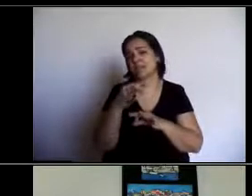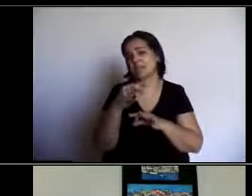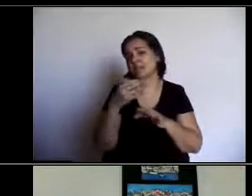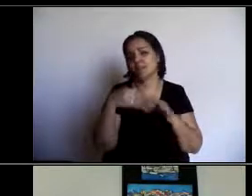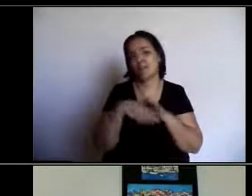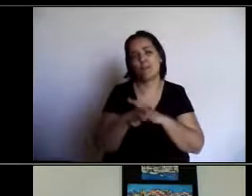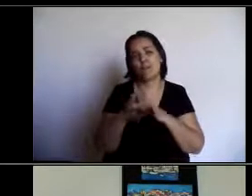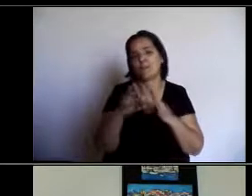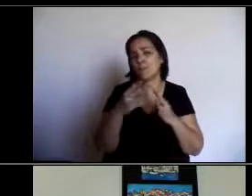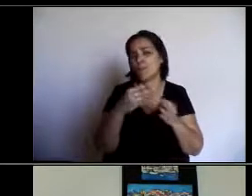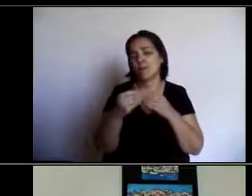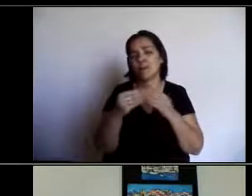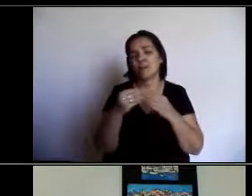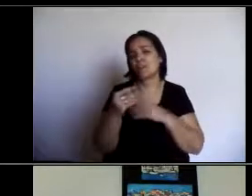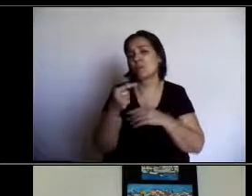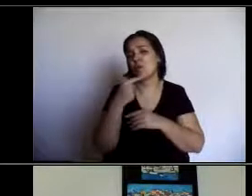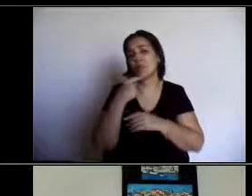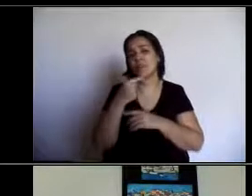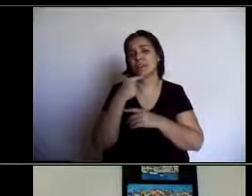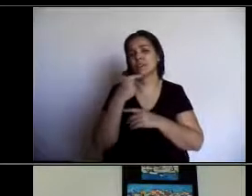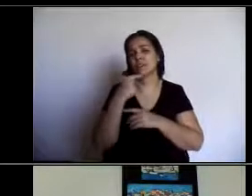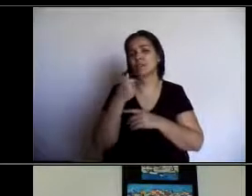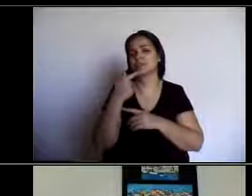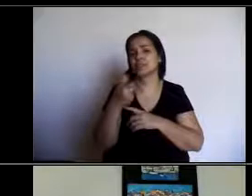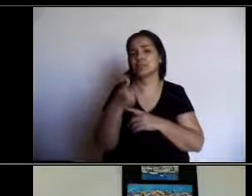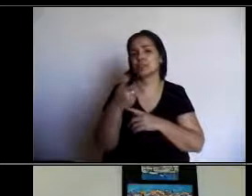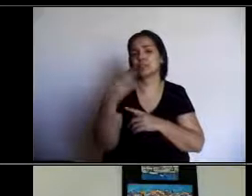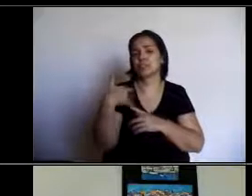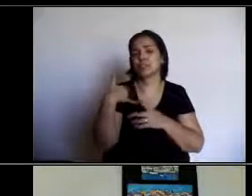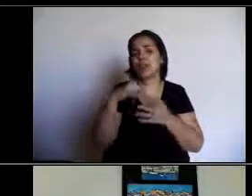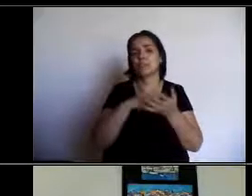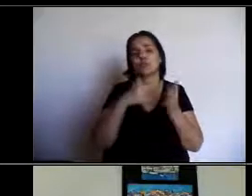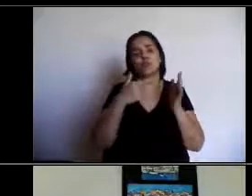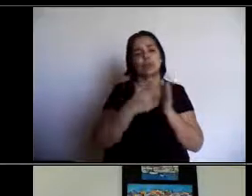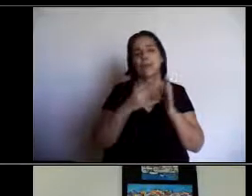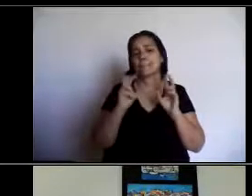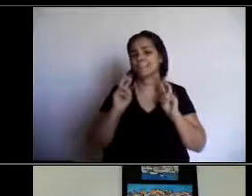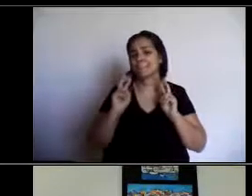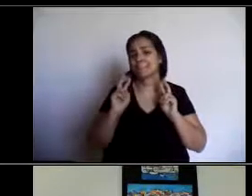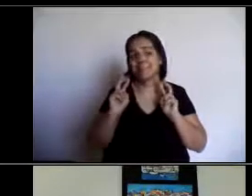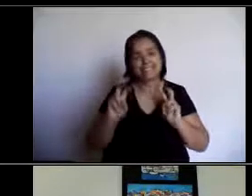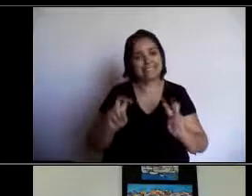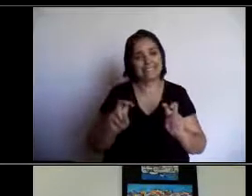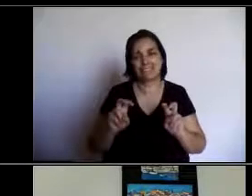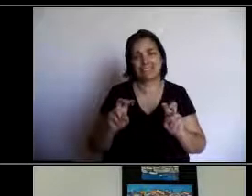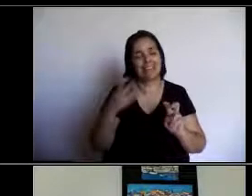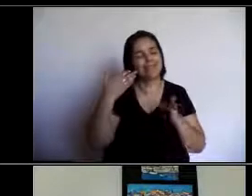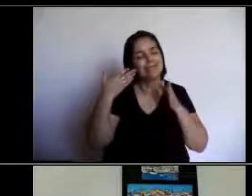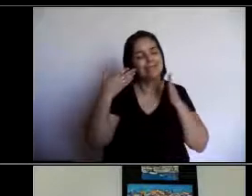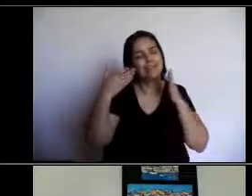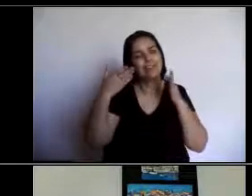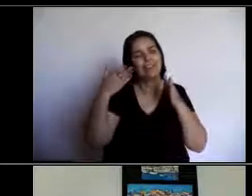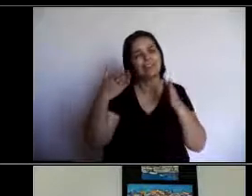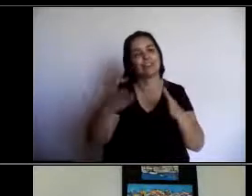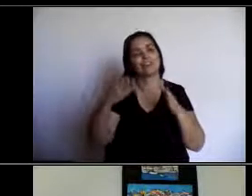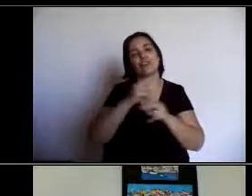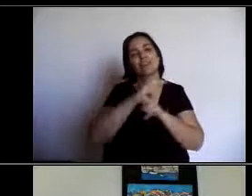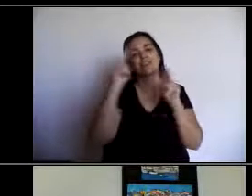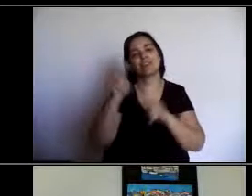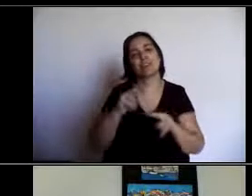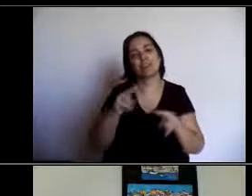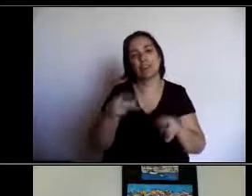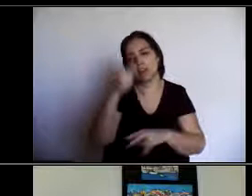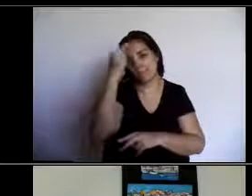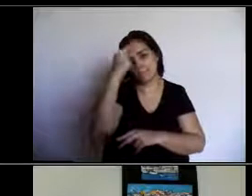sin entrar en materia, os he mencionado que teníamos puesto en marcha proyectos que estaban enfocados a la internacionalización del